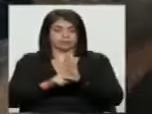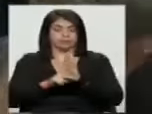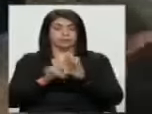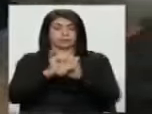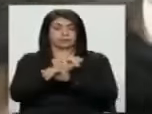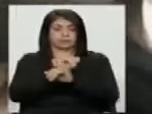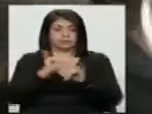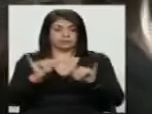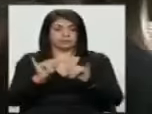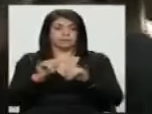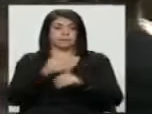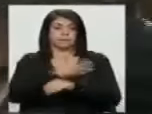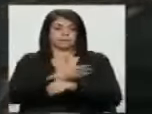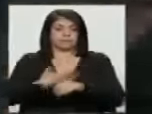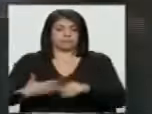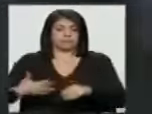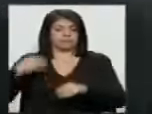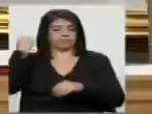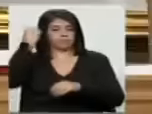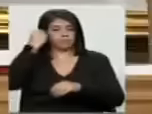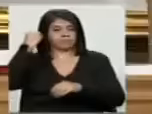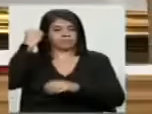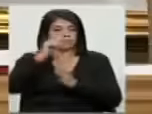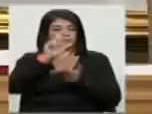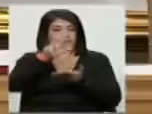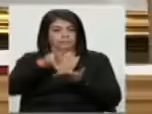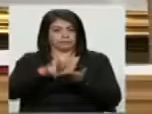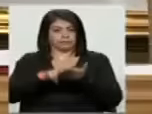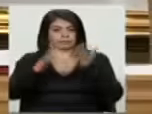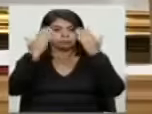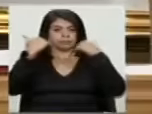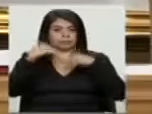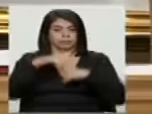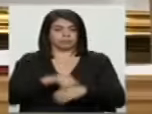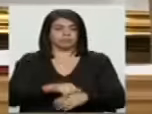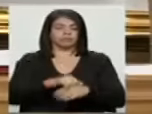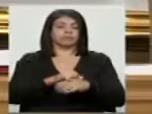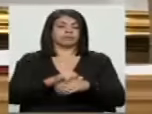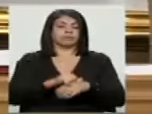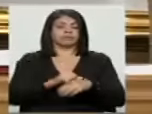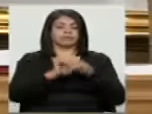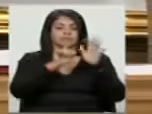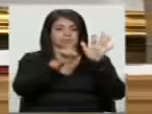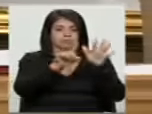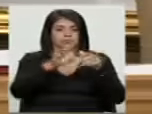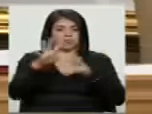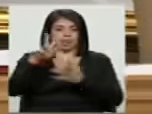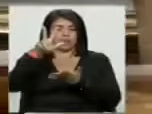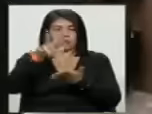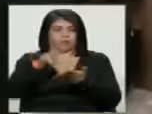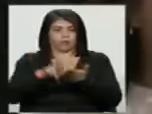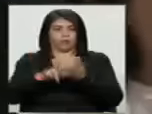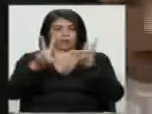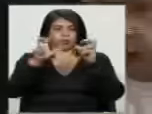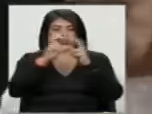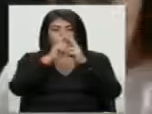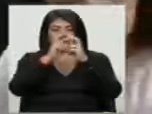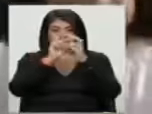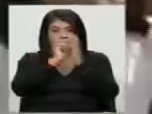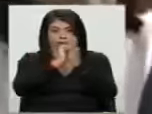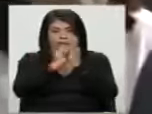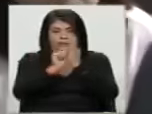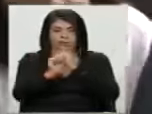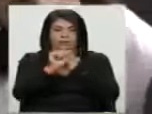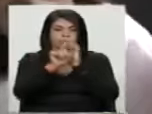Es todo, presidente. En consideración el epígrafe. Aprobado. Siguiente. Sexagésimo cuarto. Se sugiere aprobar un nuevo artículo, el cual